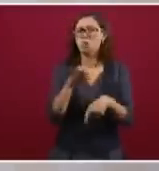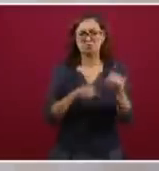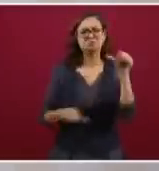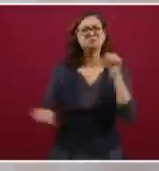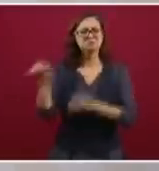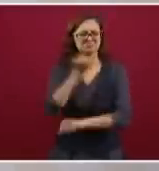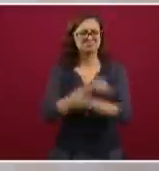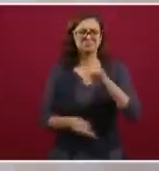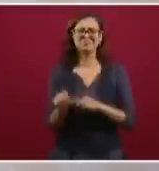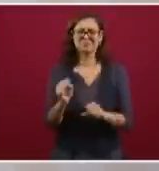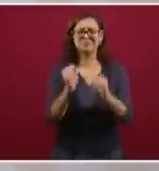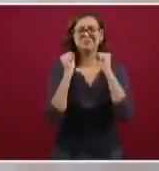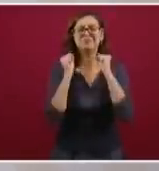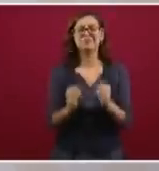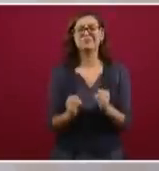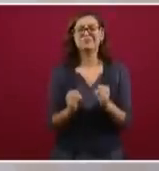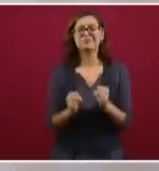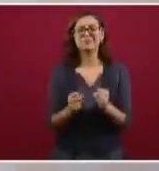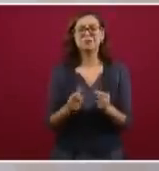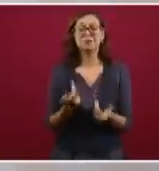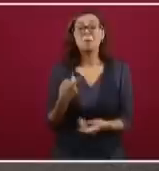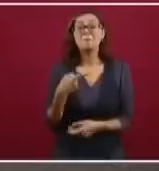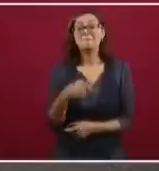pero no podemos